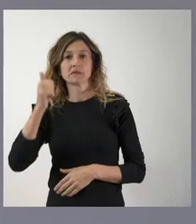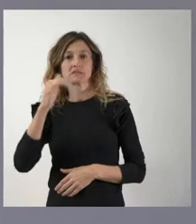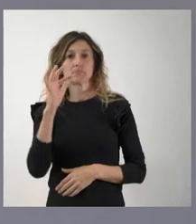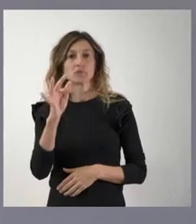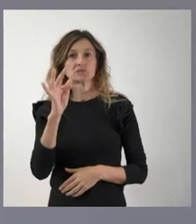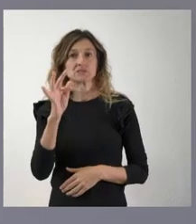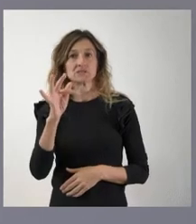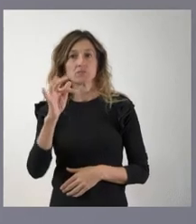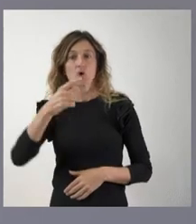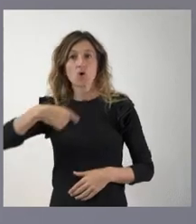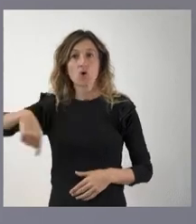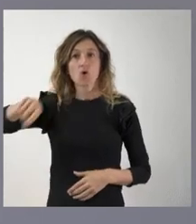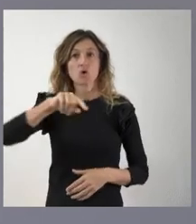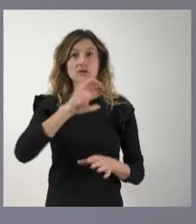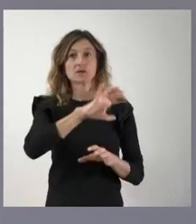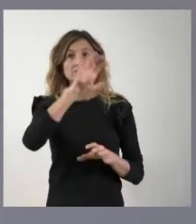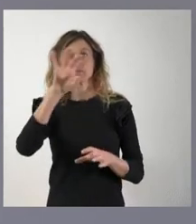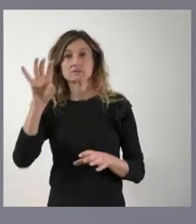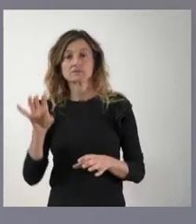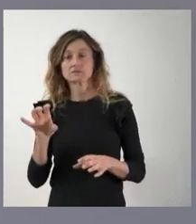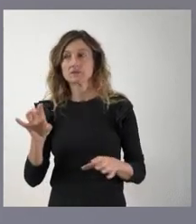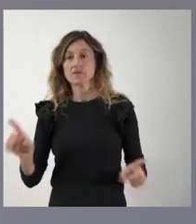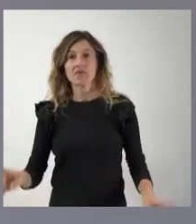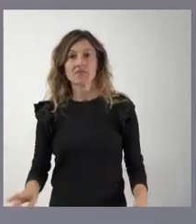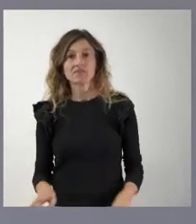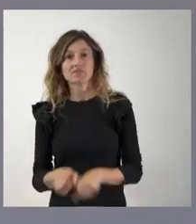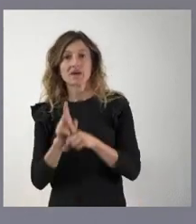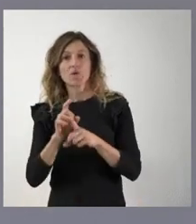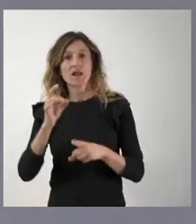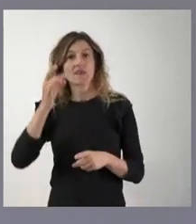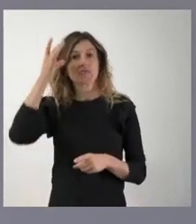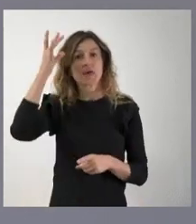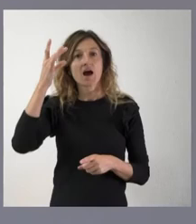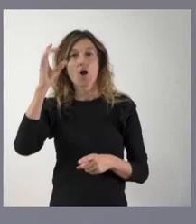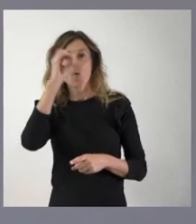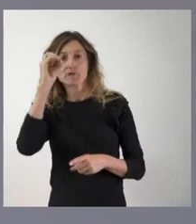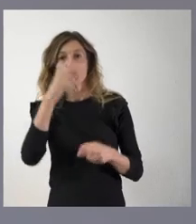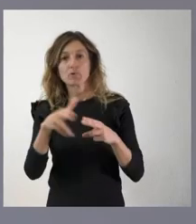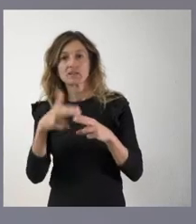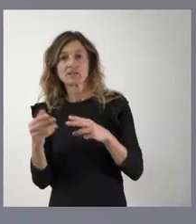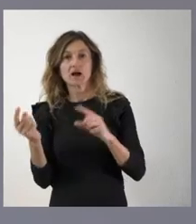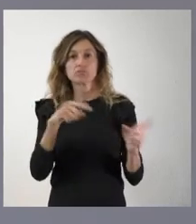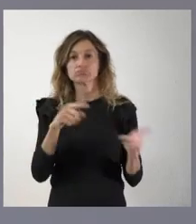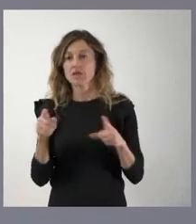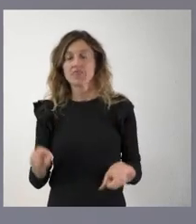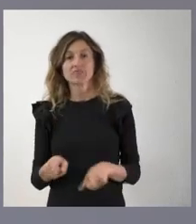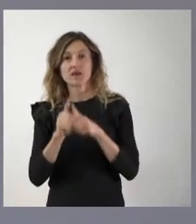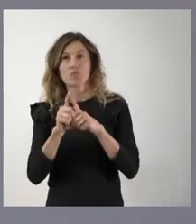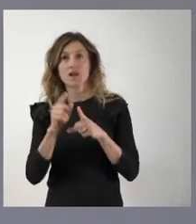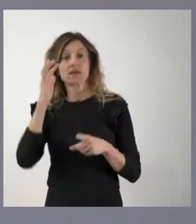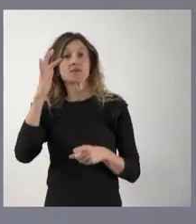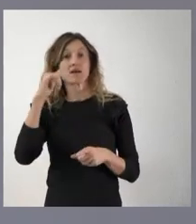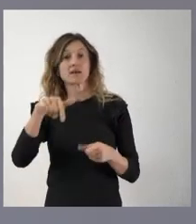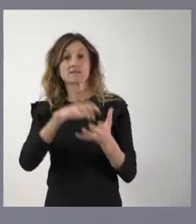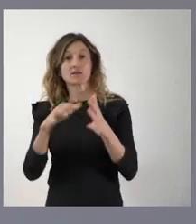que haya otras comunidades autónomas sean de una u otra ideología que se sumen a la filosofía que tenemos en